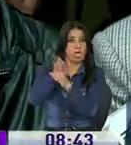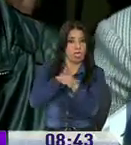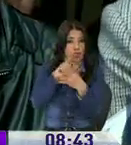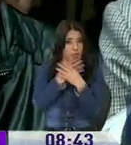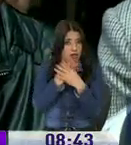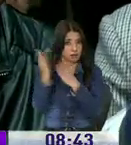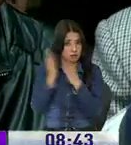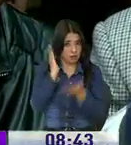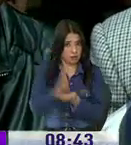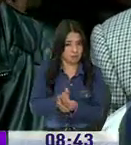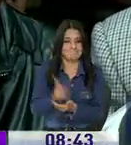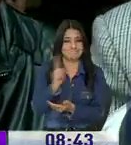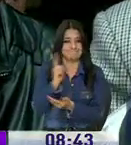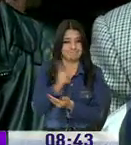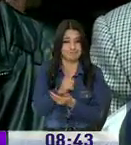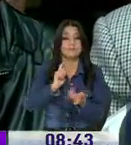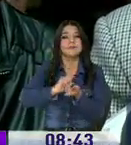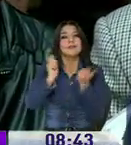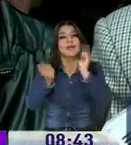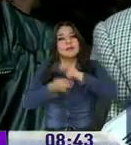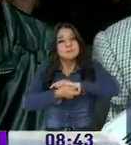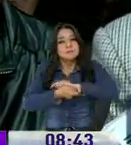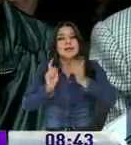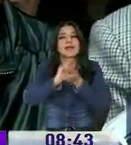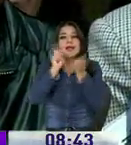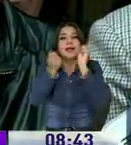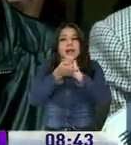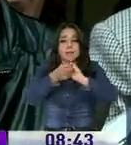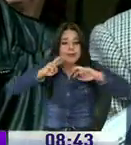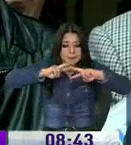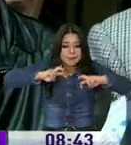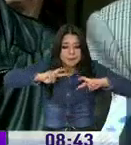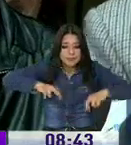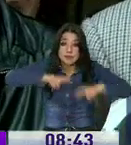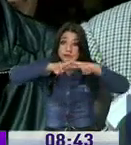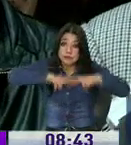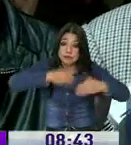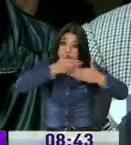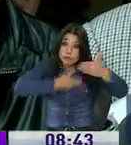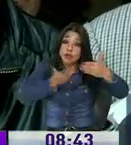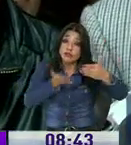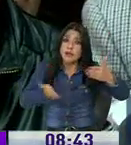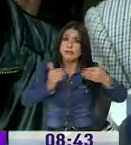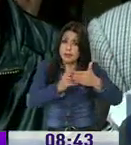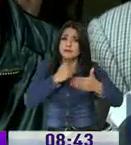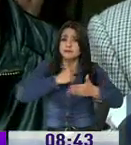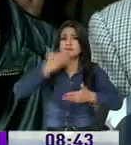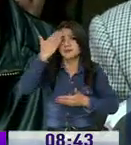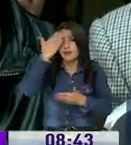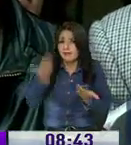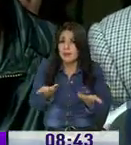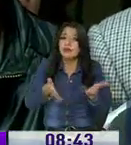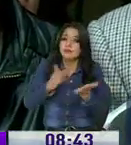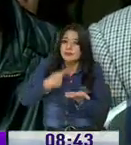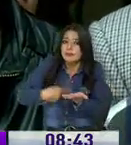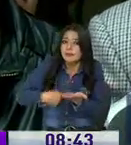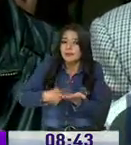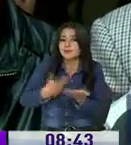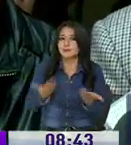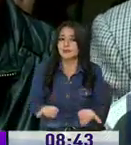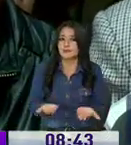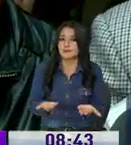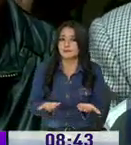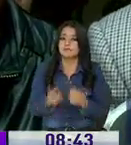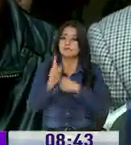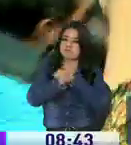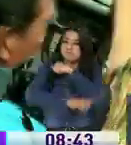es que frente a la reformulación, que ese es un hecho al que se olvida, frente a la reformulación tiene que nuevamente analizarse cuáles son